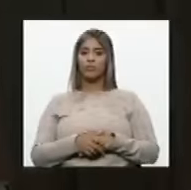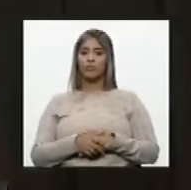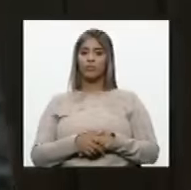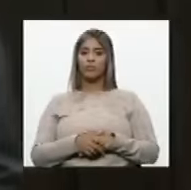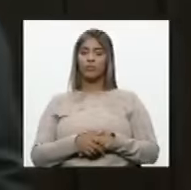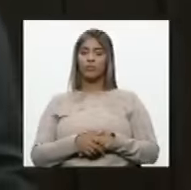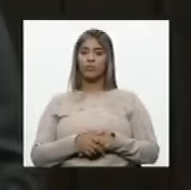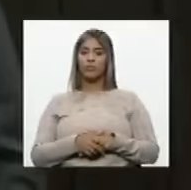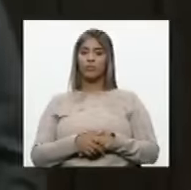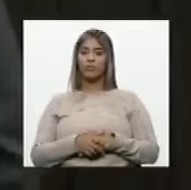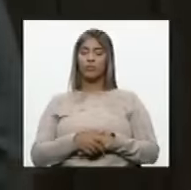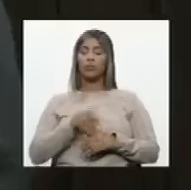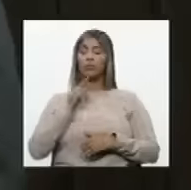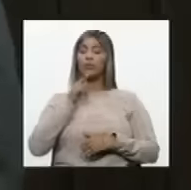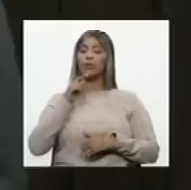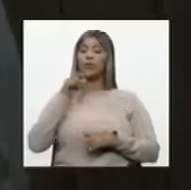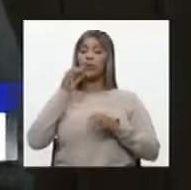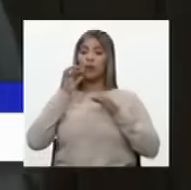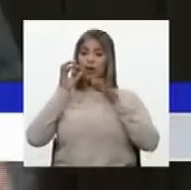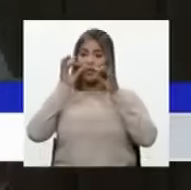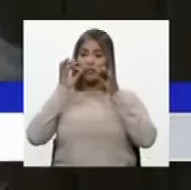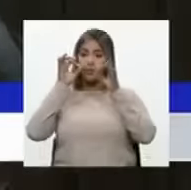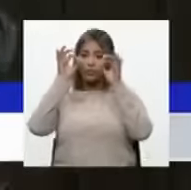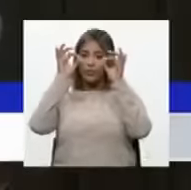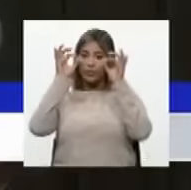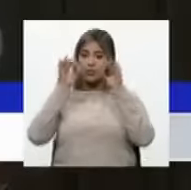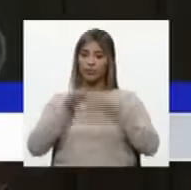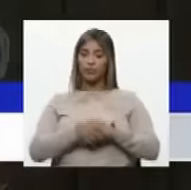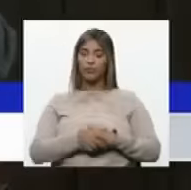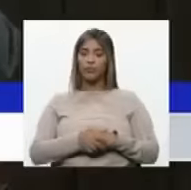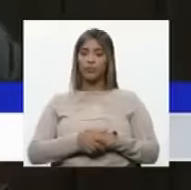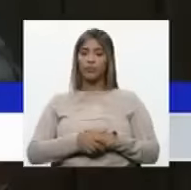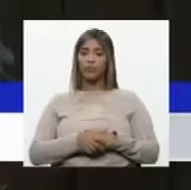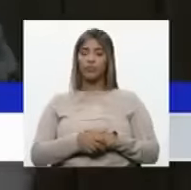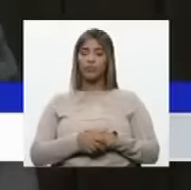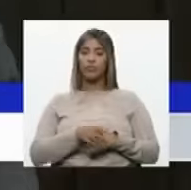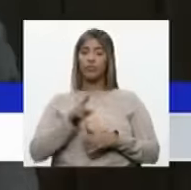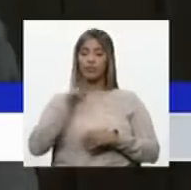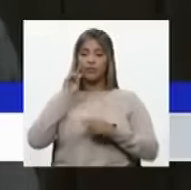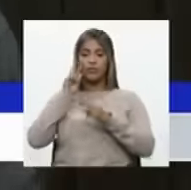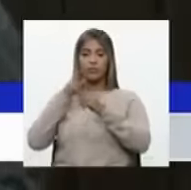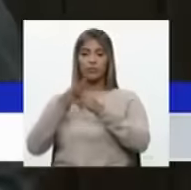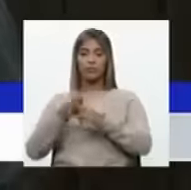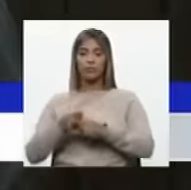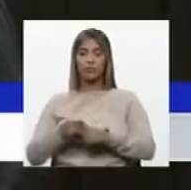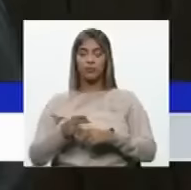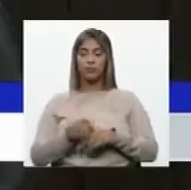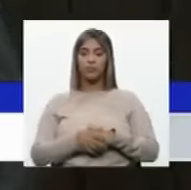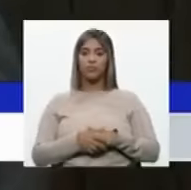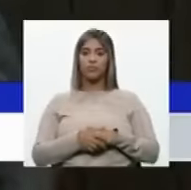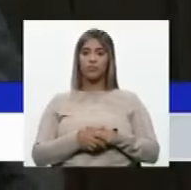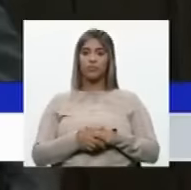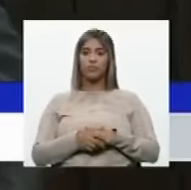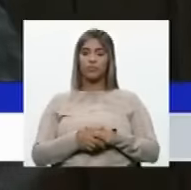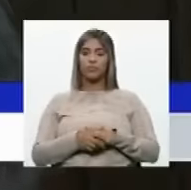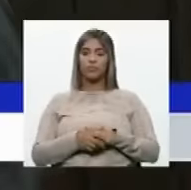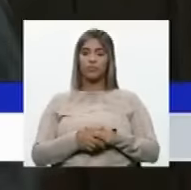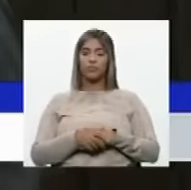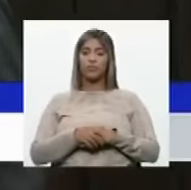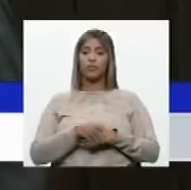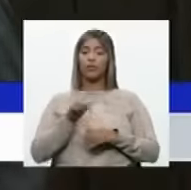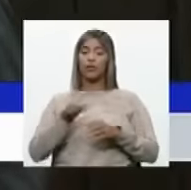Jesús, María y José Bello López. Es de reconocimiento que esta